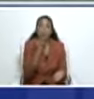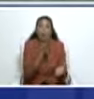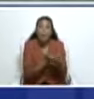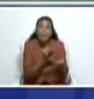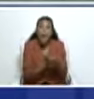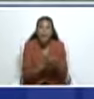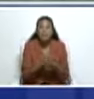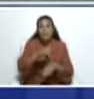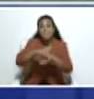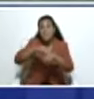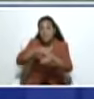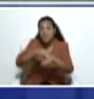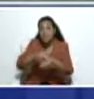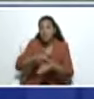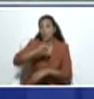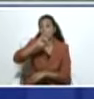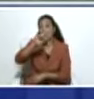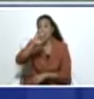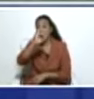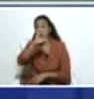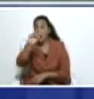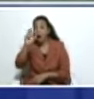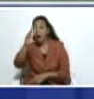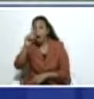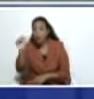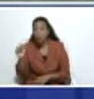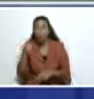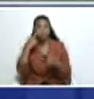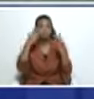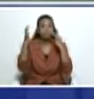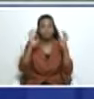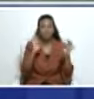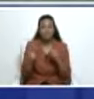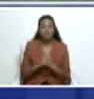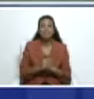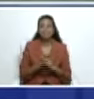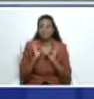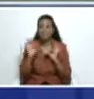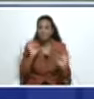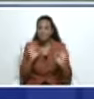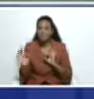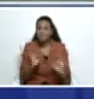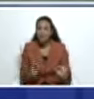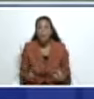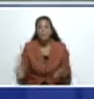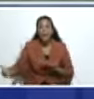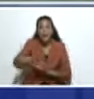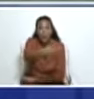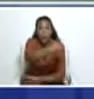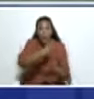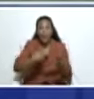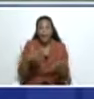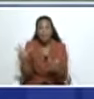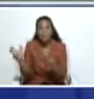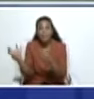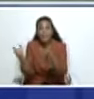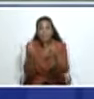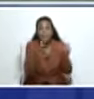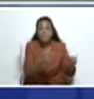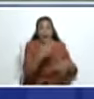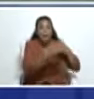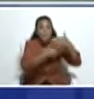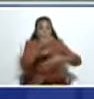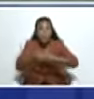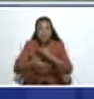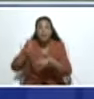Menéndez, que se está trabajando de manera científica, es impresionante, para recoger todo este proceso